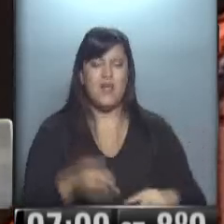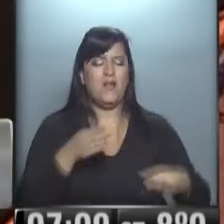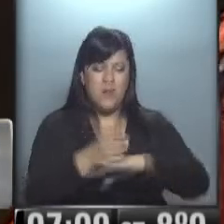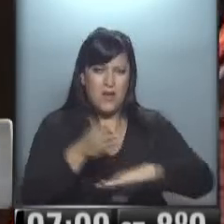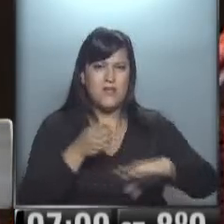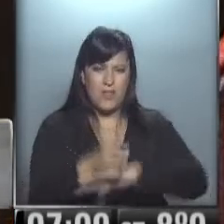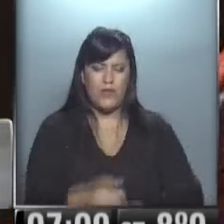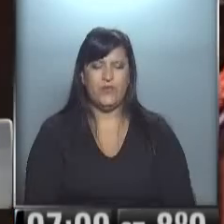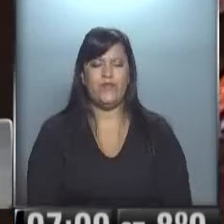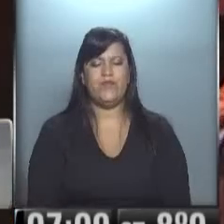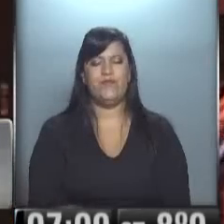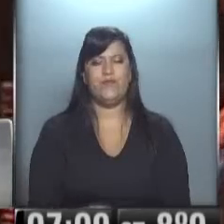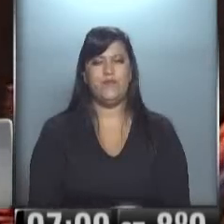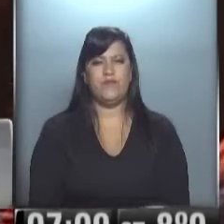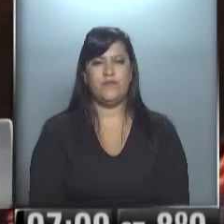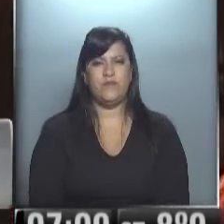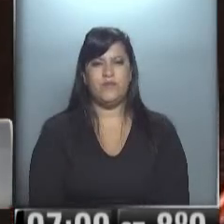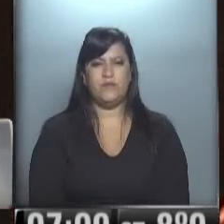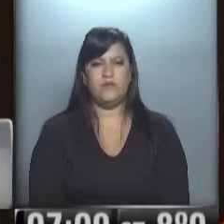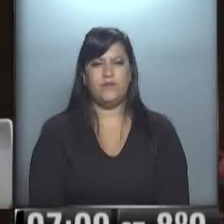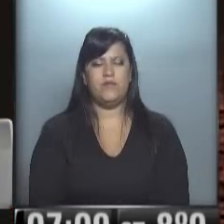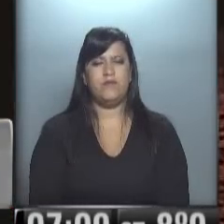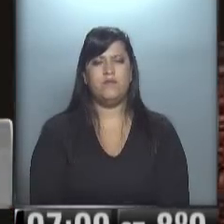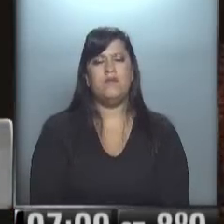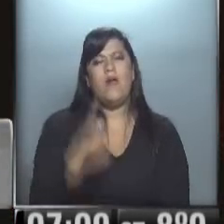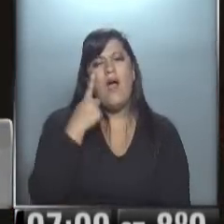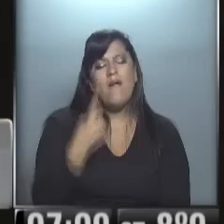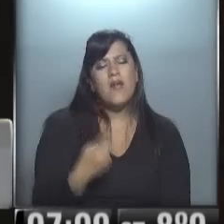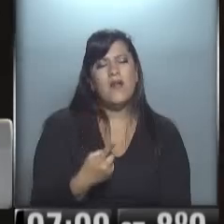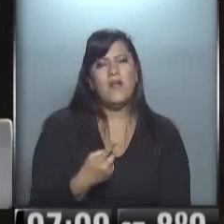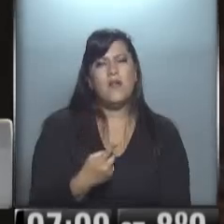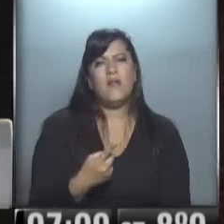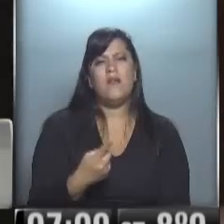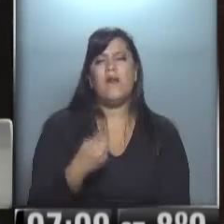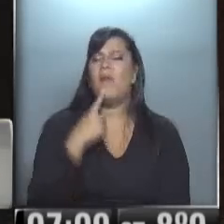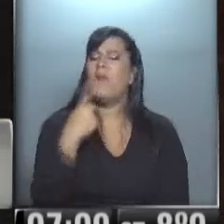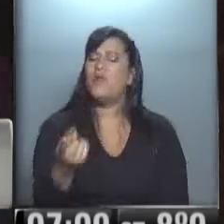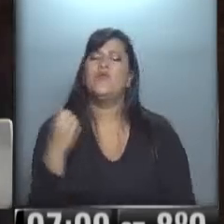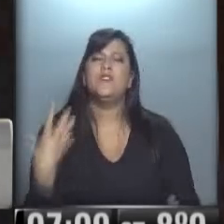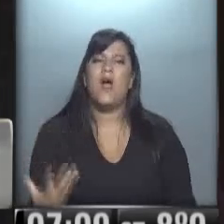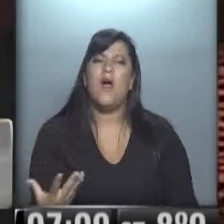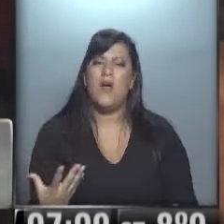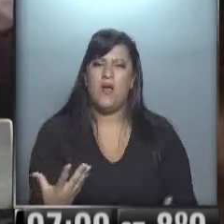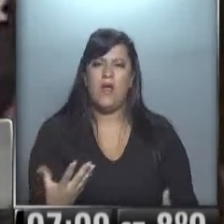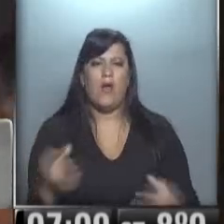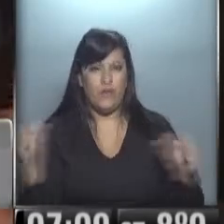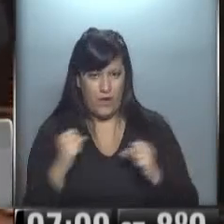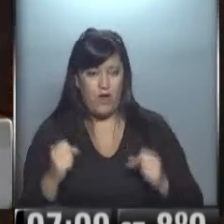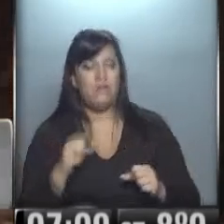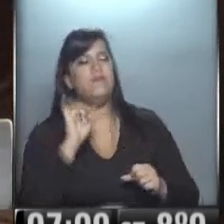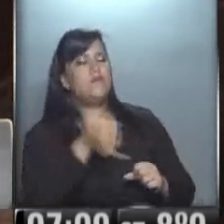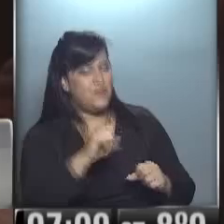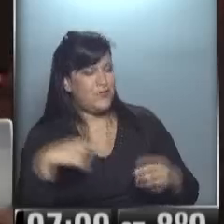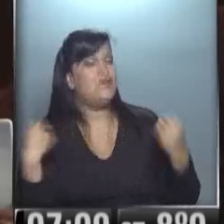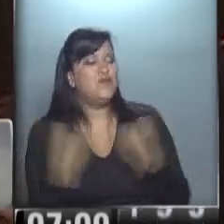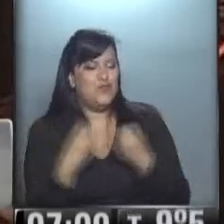aquí al santuario de San Cayetano. Vamos a ver, dígame, ¿cómo está? ¿Está con frío? Con frío, mucho